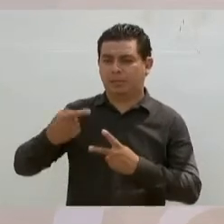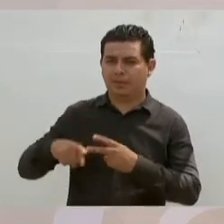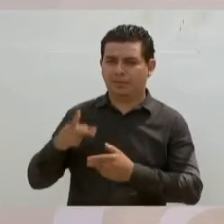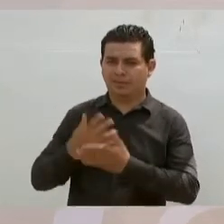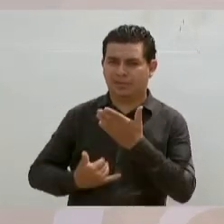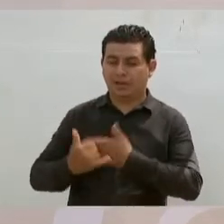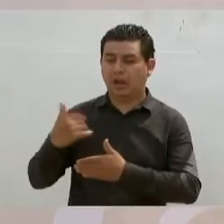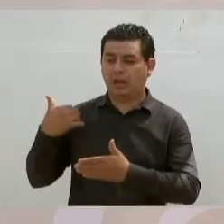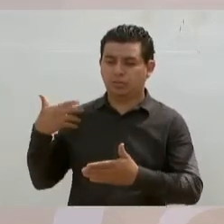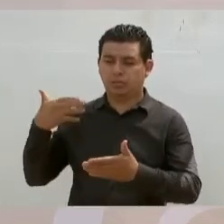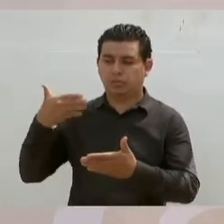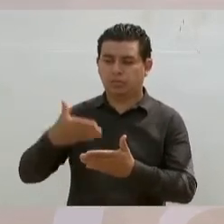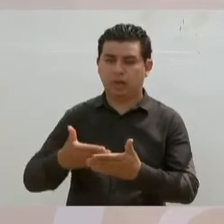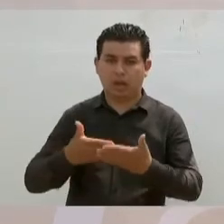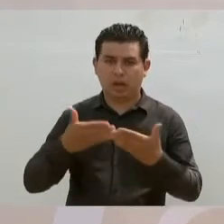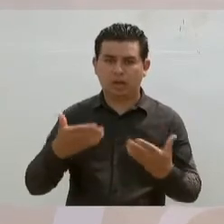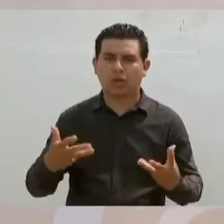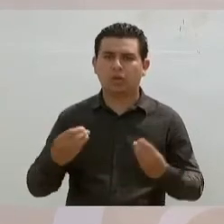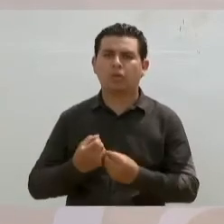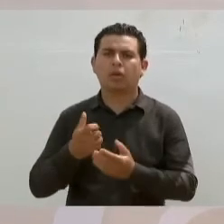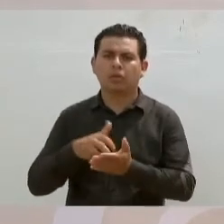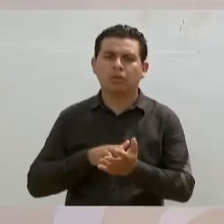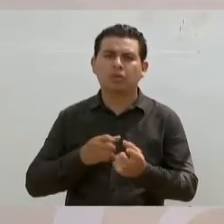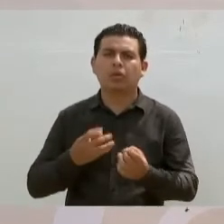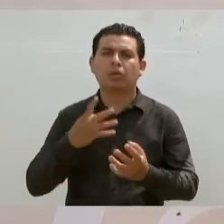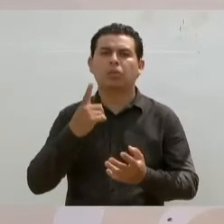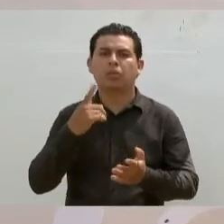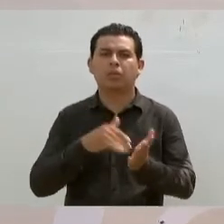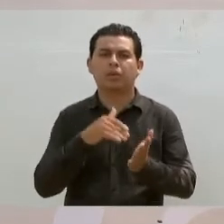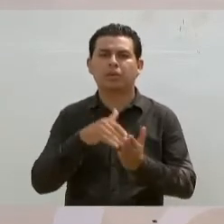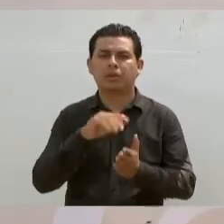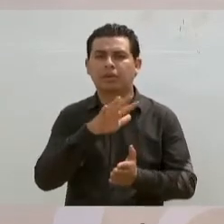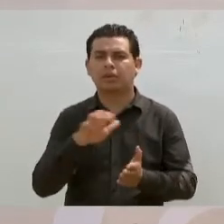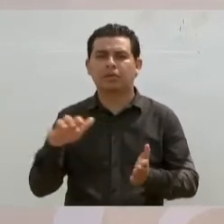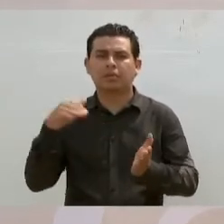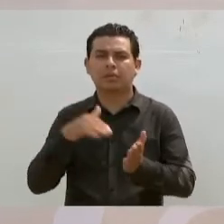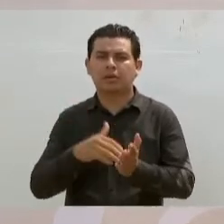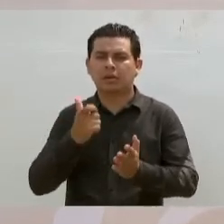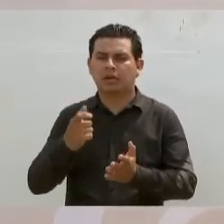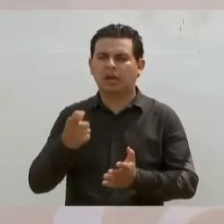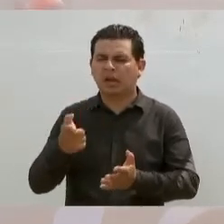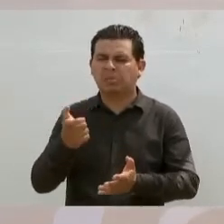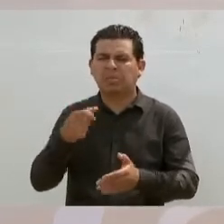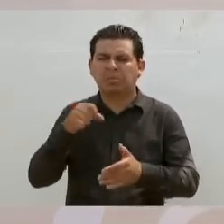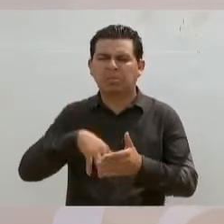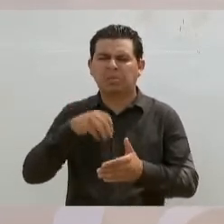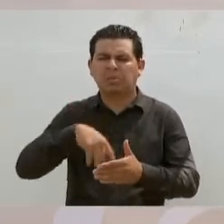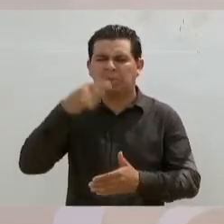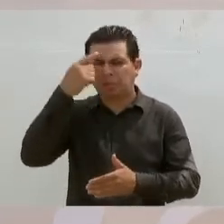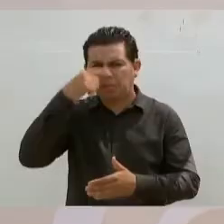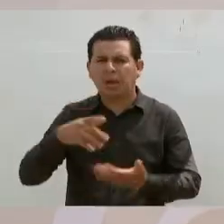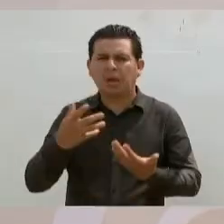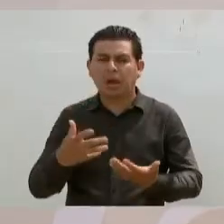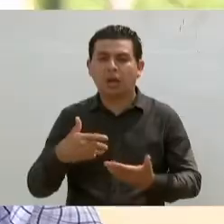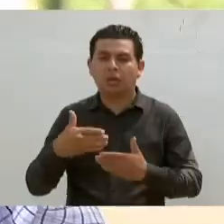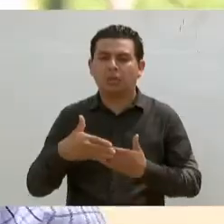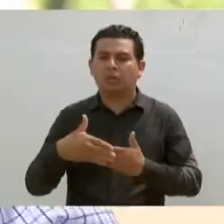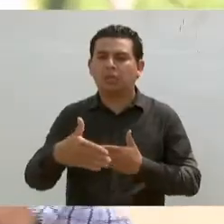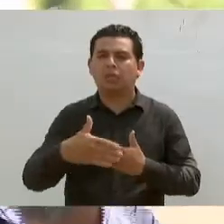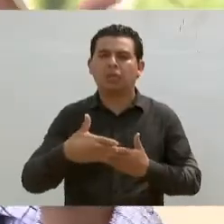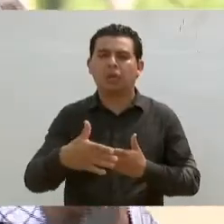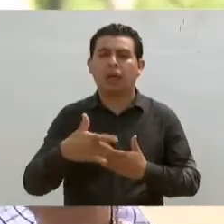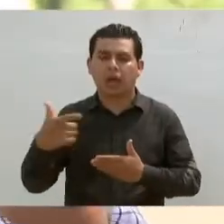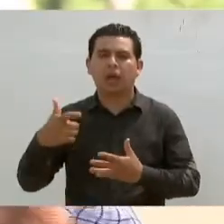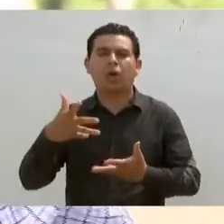llevan ahorrado casi 1.500.000 pesos. Ahorro que les va a permitir en el mediano plazo